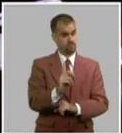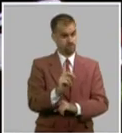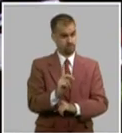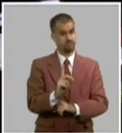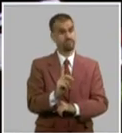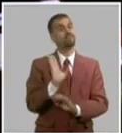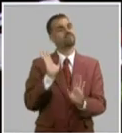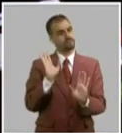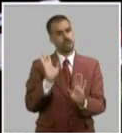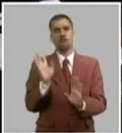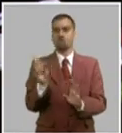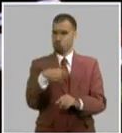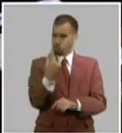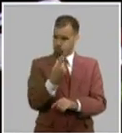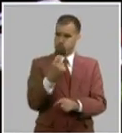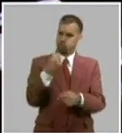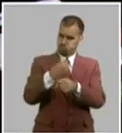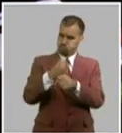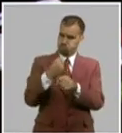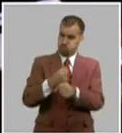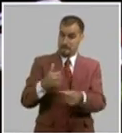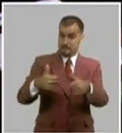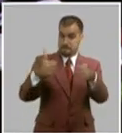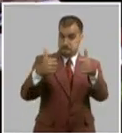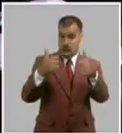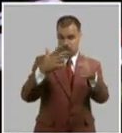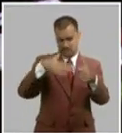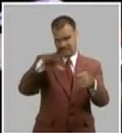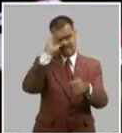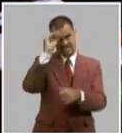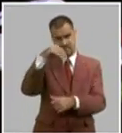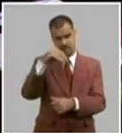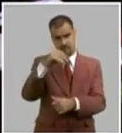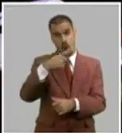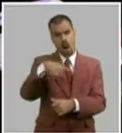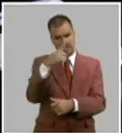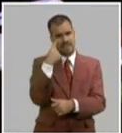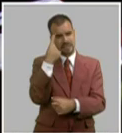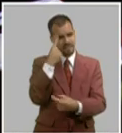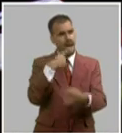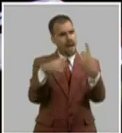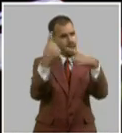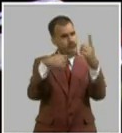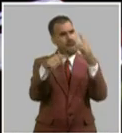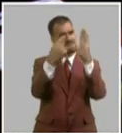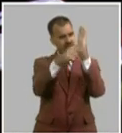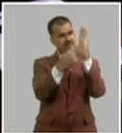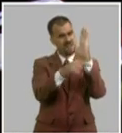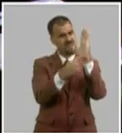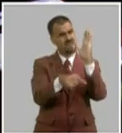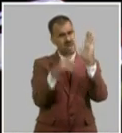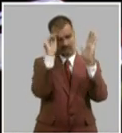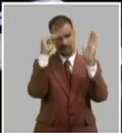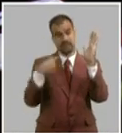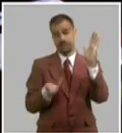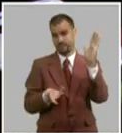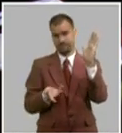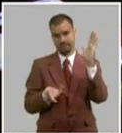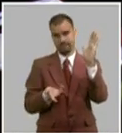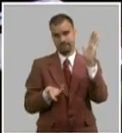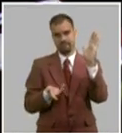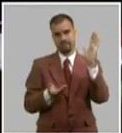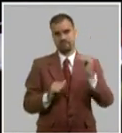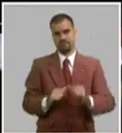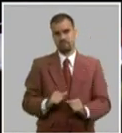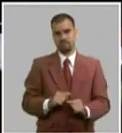si todos coincidimos, ha reflejado las insuficiencias, sobre todo en términos de eficiencia, en que se